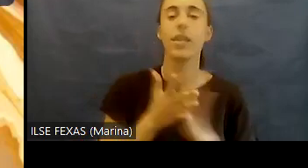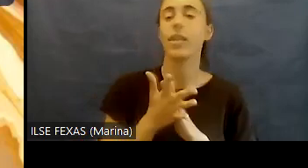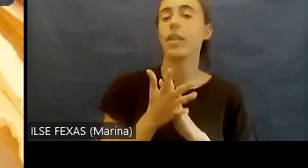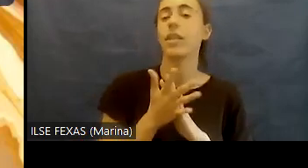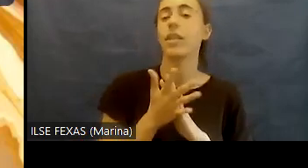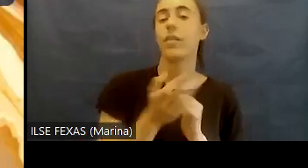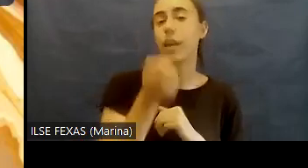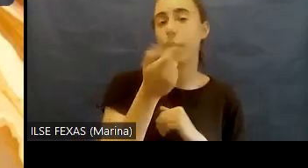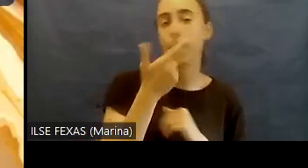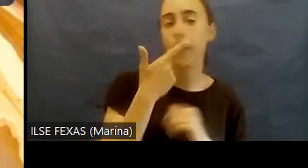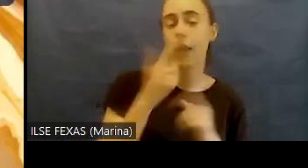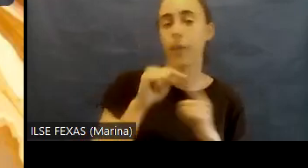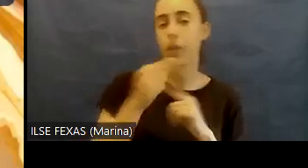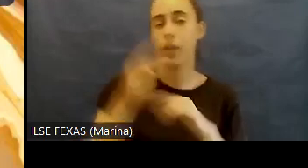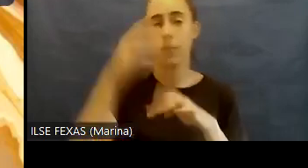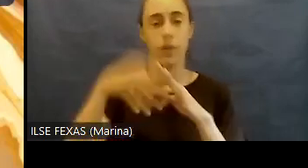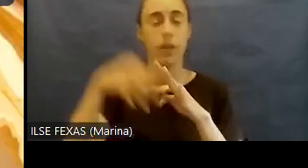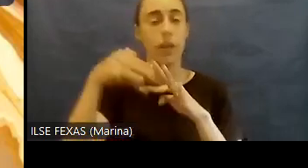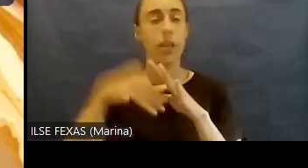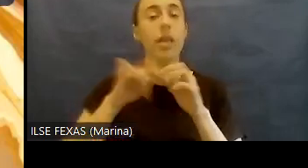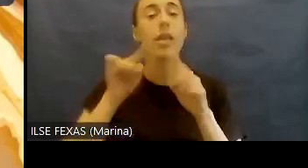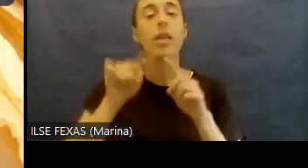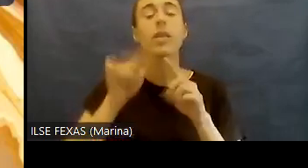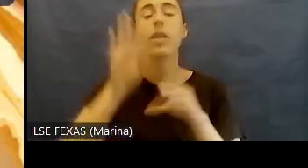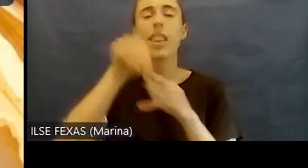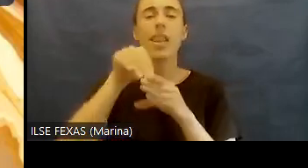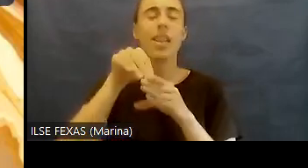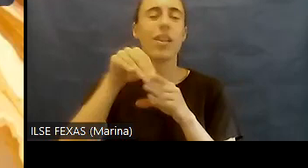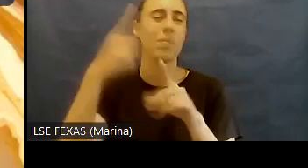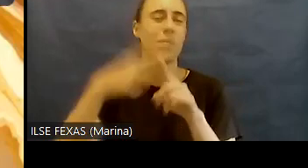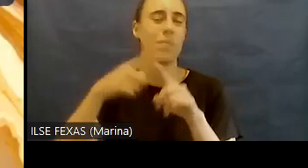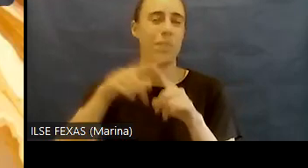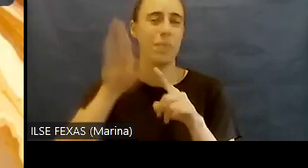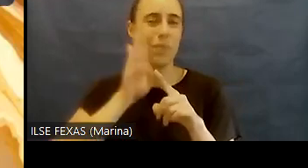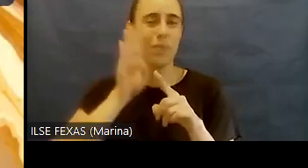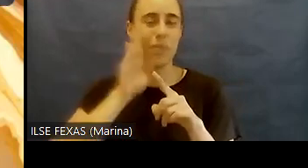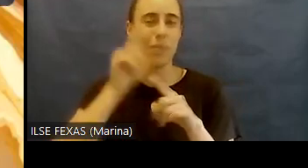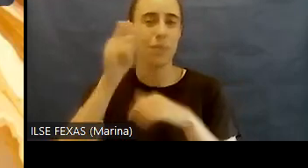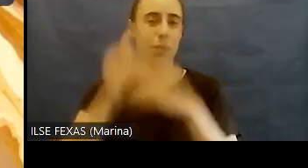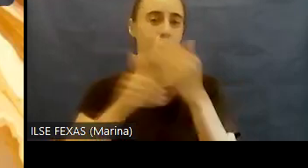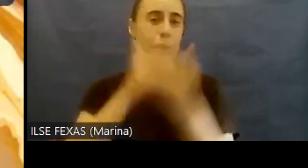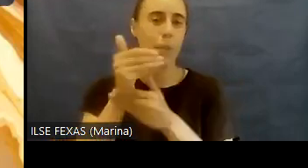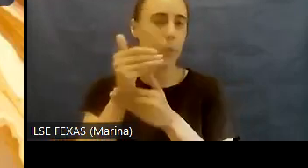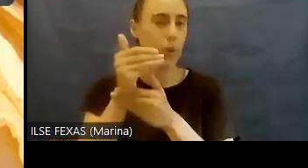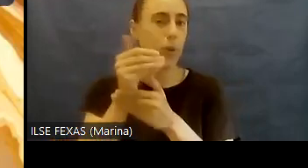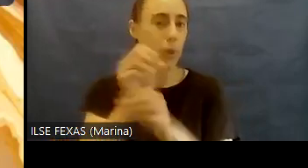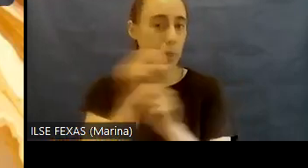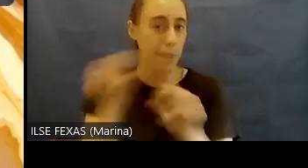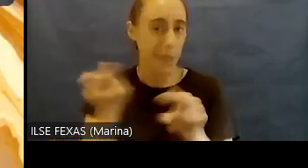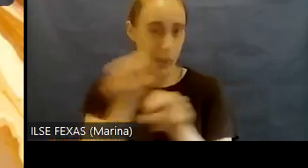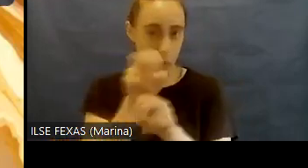su efecto y se llena de tóxicos, se oxida, lo que hemos comentado en alguna otra charla, ¿no? Hay